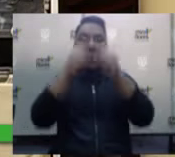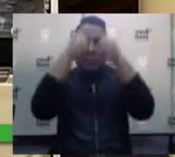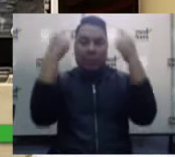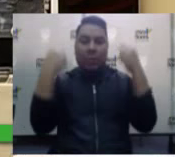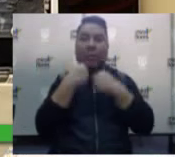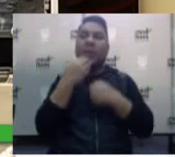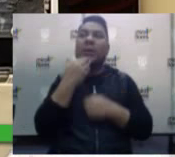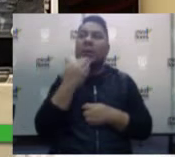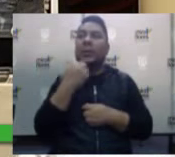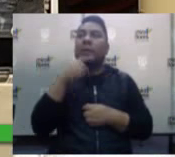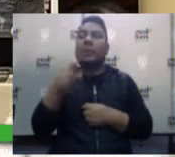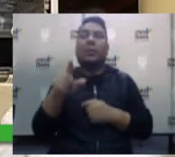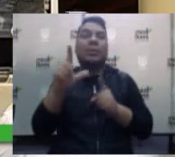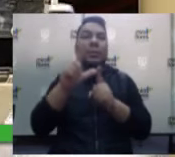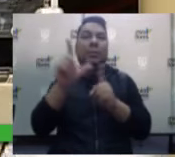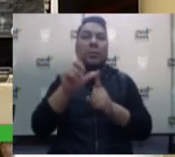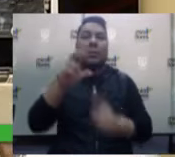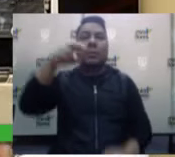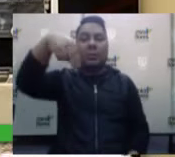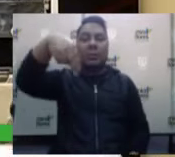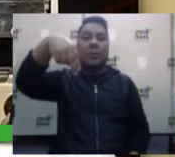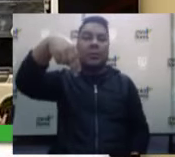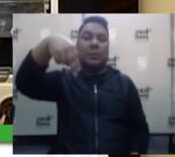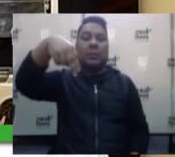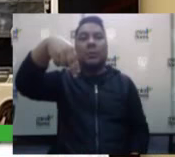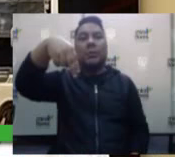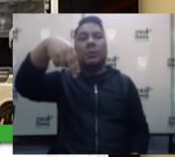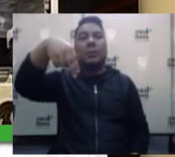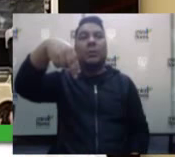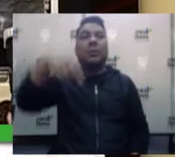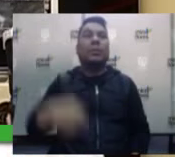Letra N. N.